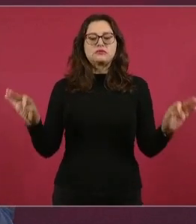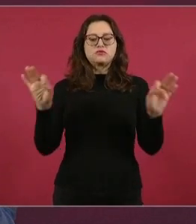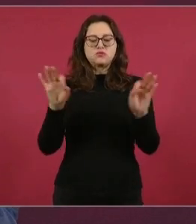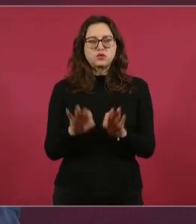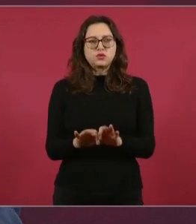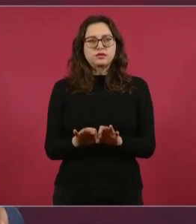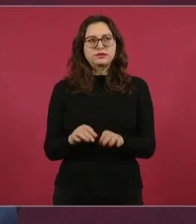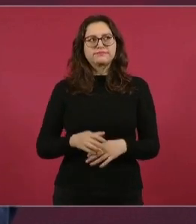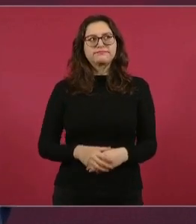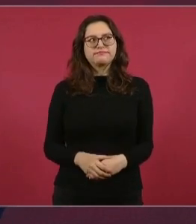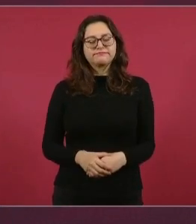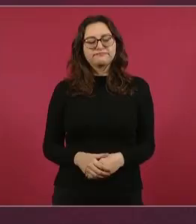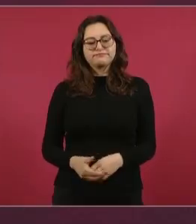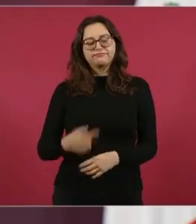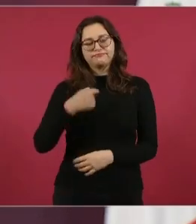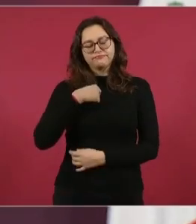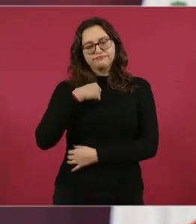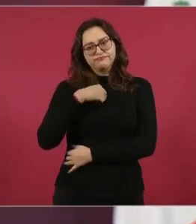decidimos